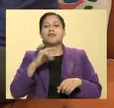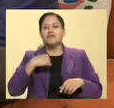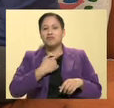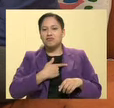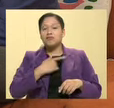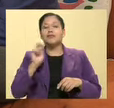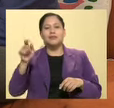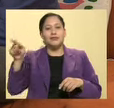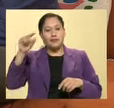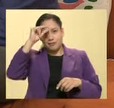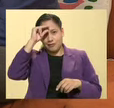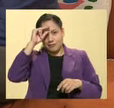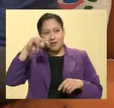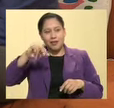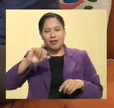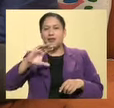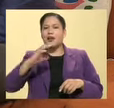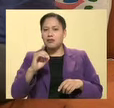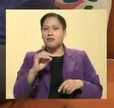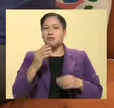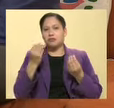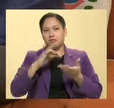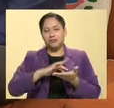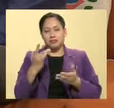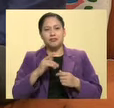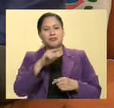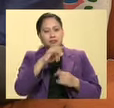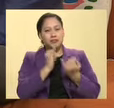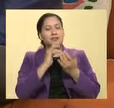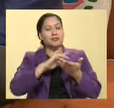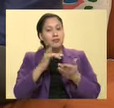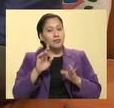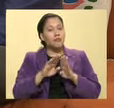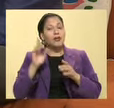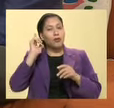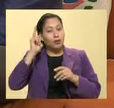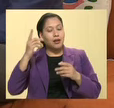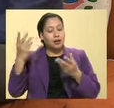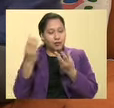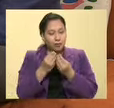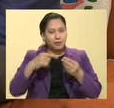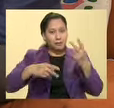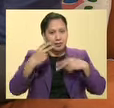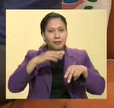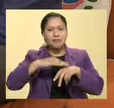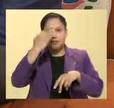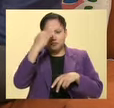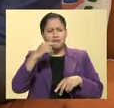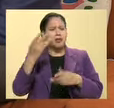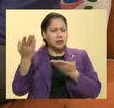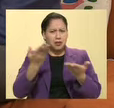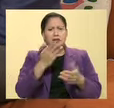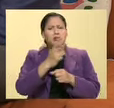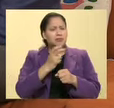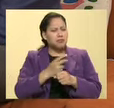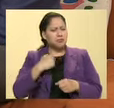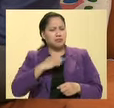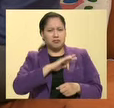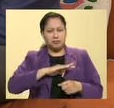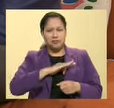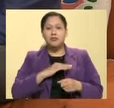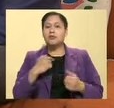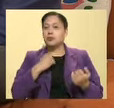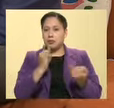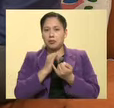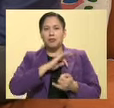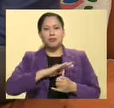inteligente. Nacho, muchísimas gracias estar aquí. Muchas gracias. Espero que estés más tiempo con nosotros. Cuando me inviten, yo feliz. Yo feliz de la vida también de estar contigo.